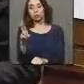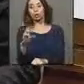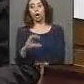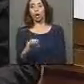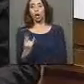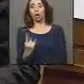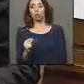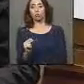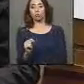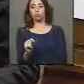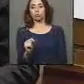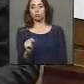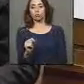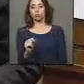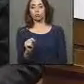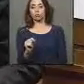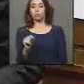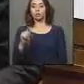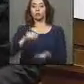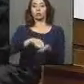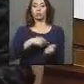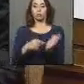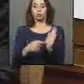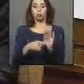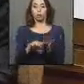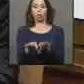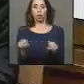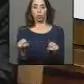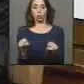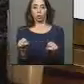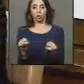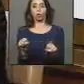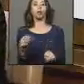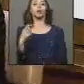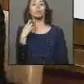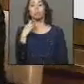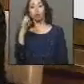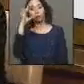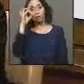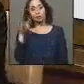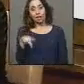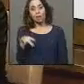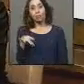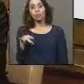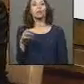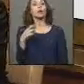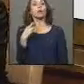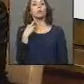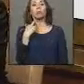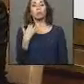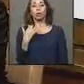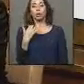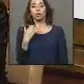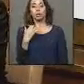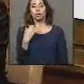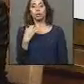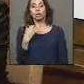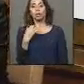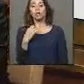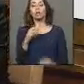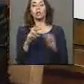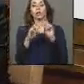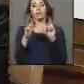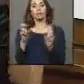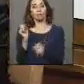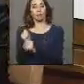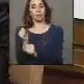la Central Unitaria de Trabajadores, que suscribió este acuerdo. ¿Saben por qué? Porque las divisiones que hay en el mundo